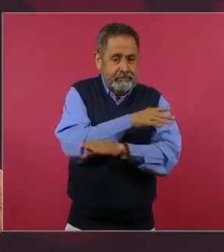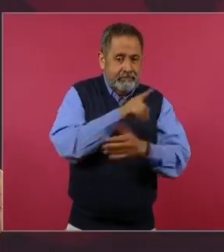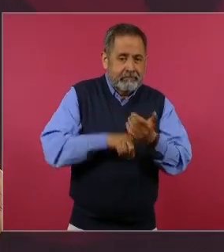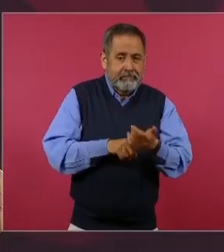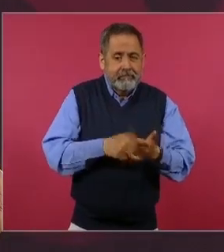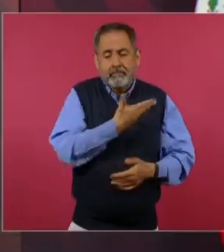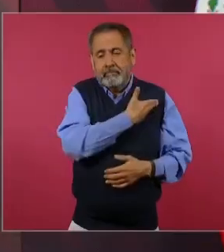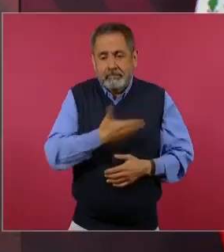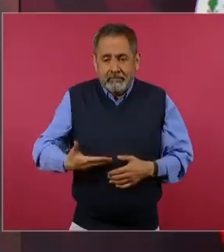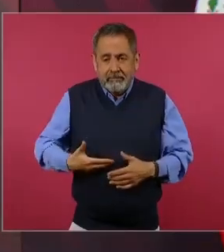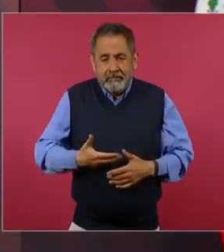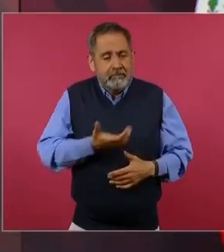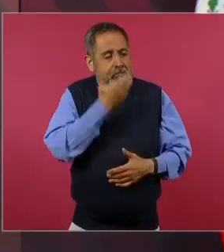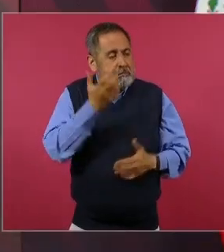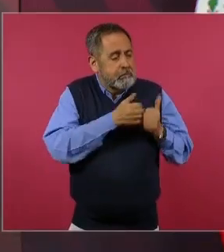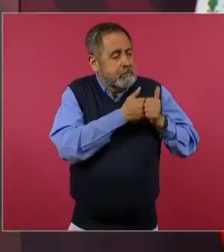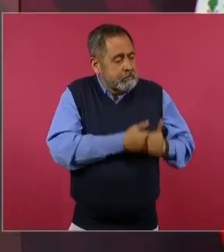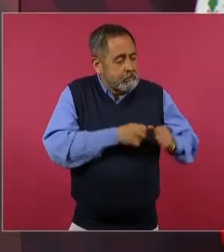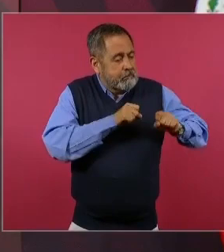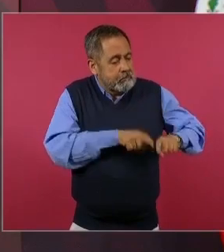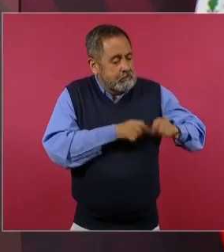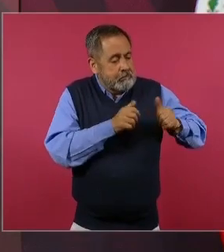presidentes conservadores.